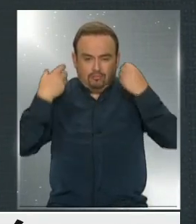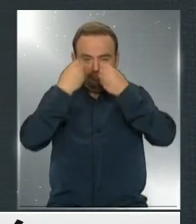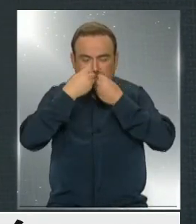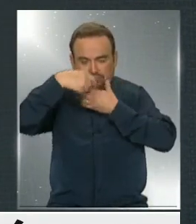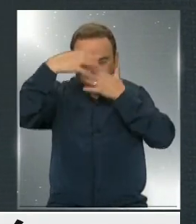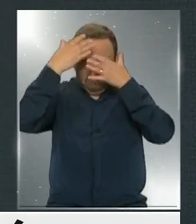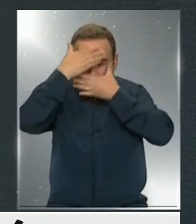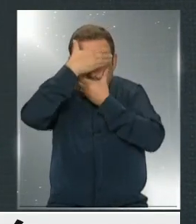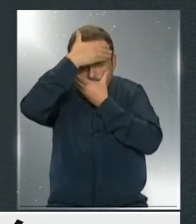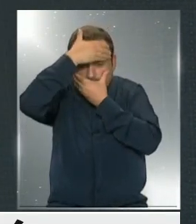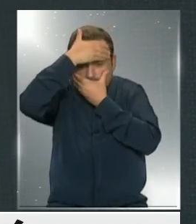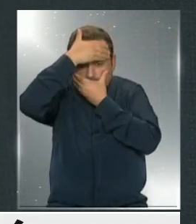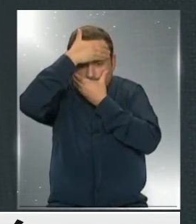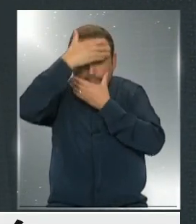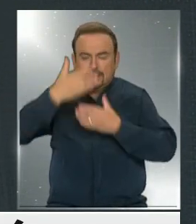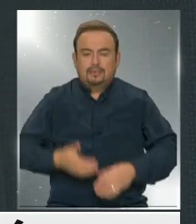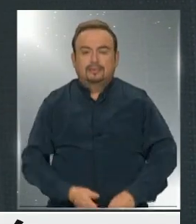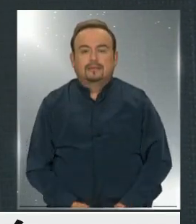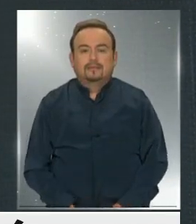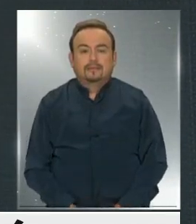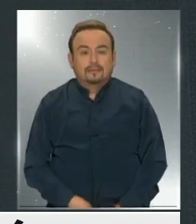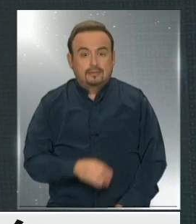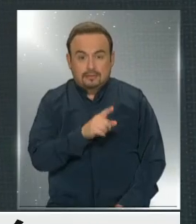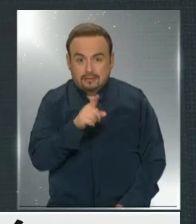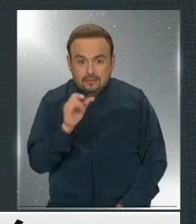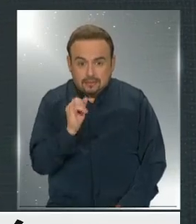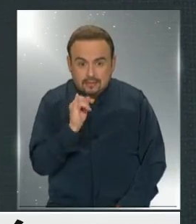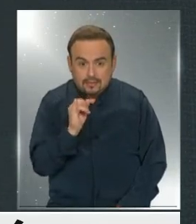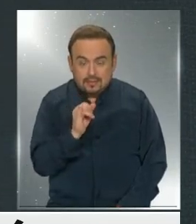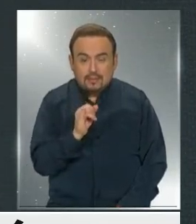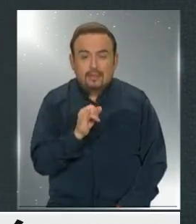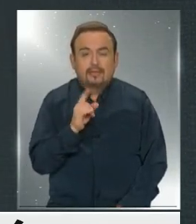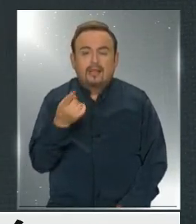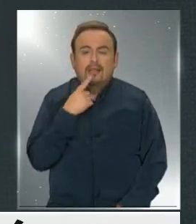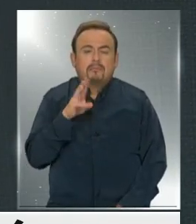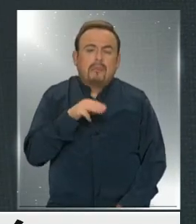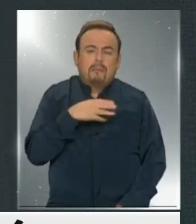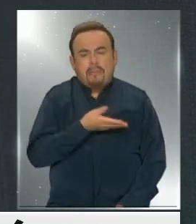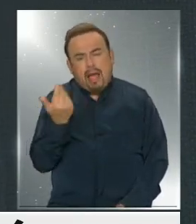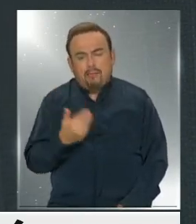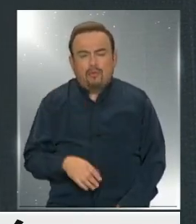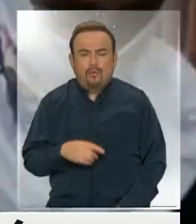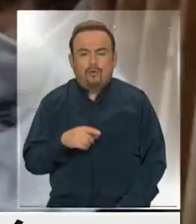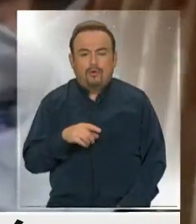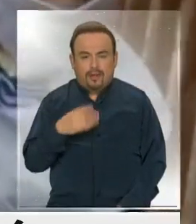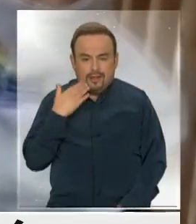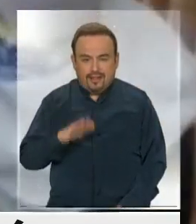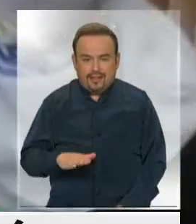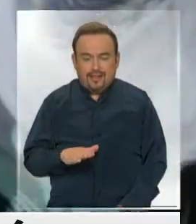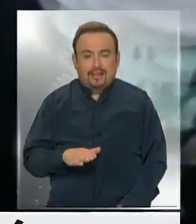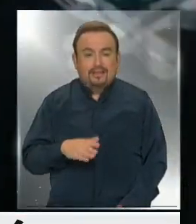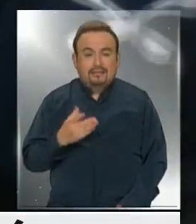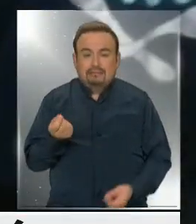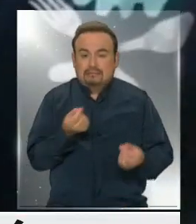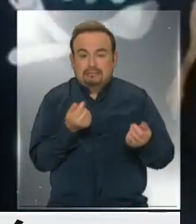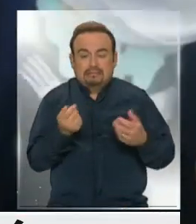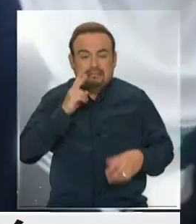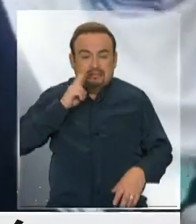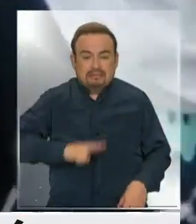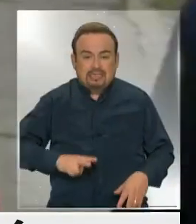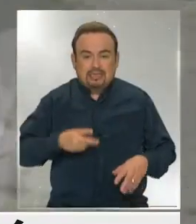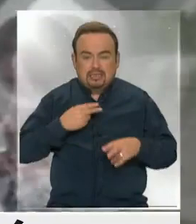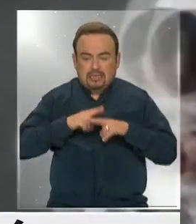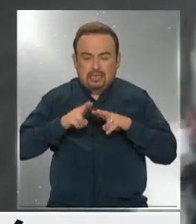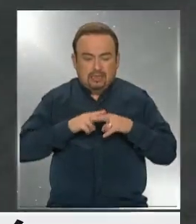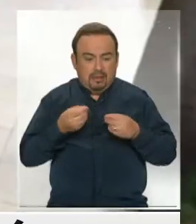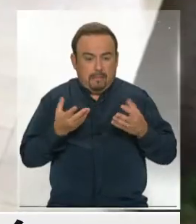cubiertos así. ¿Cierto? Sí. Vamos. Sí, vamos, vamos. Sin recursos de prevención, con